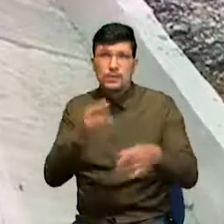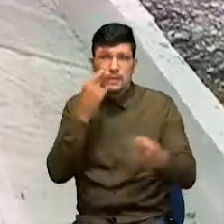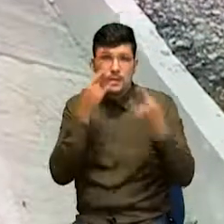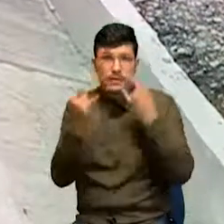cada municipio